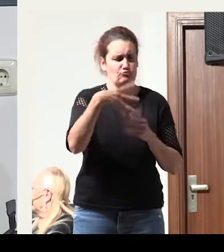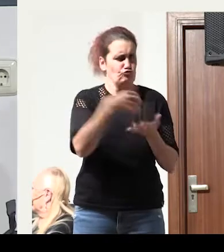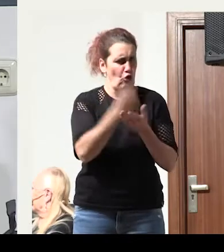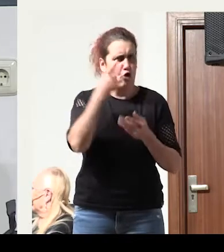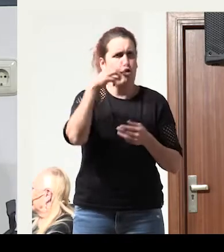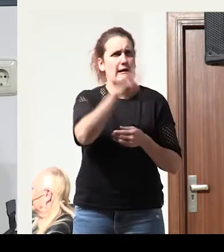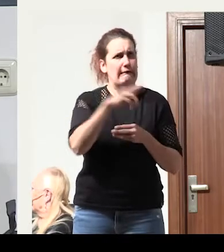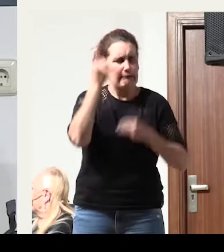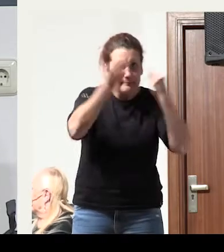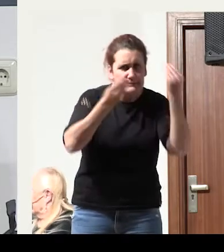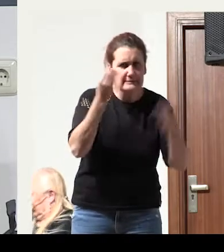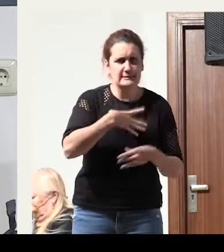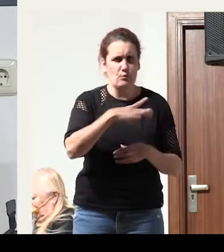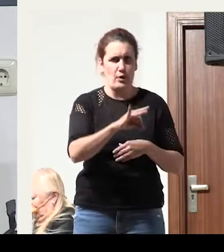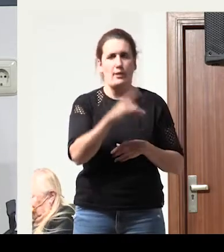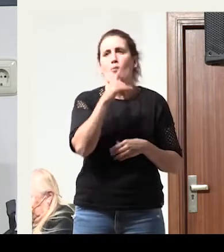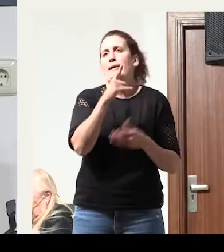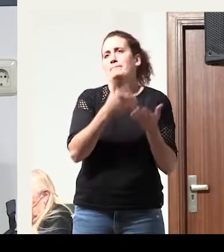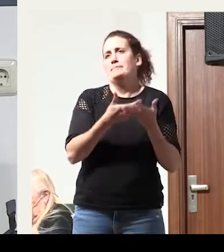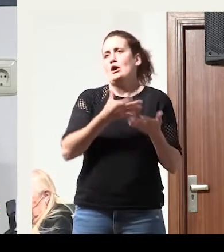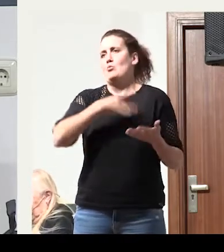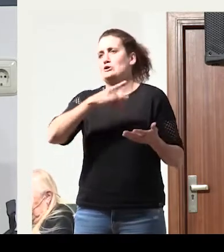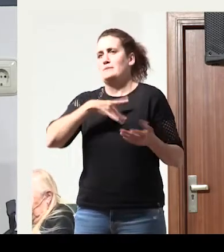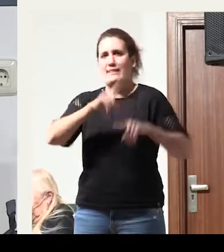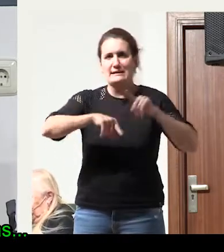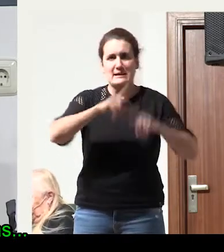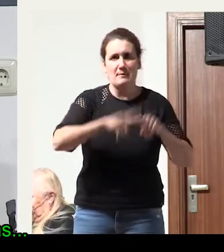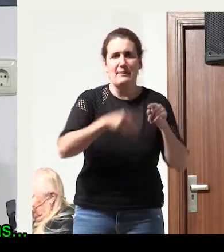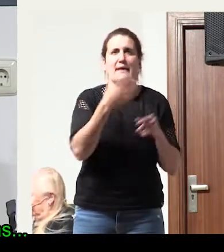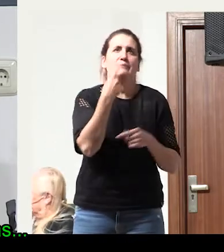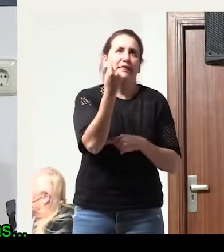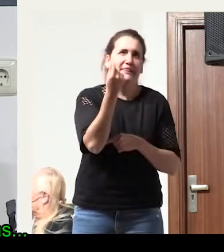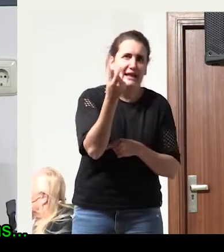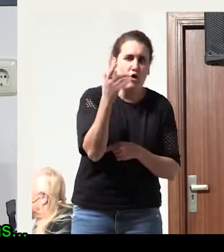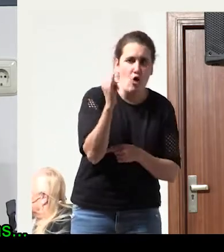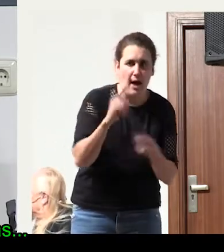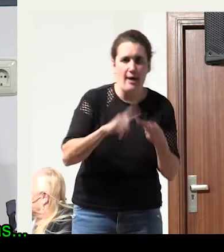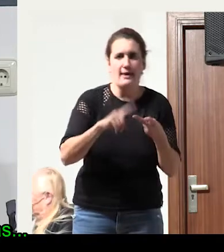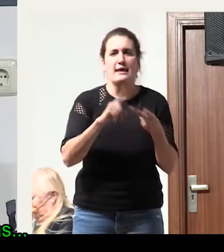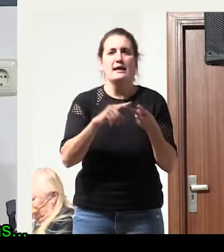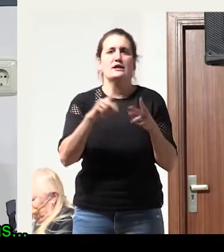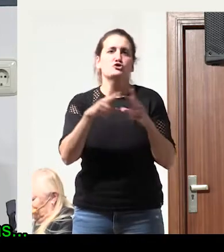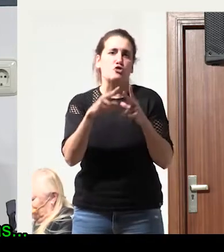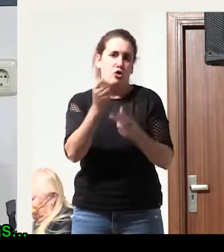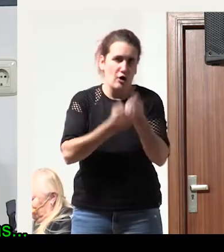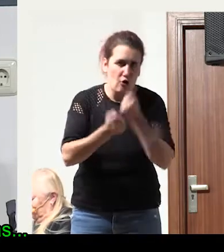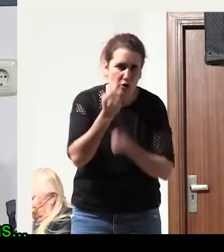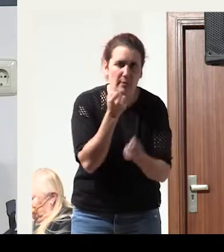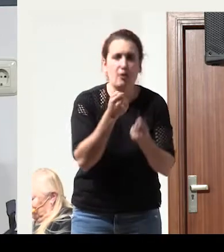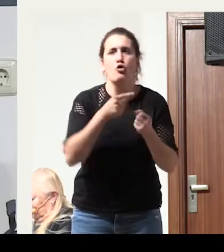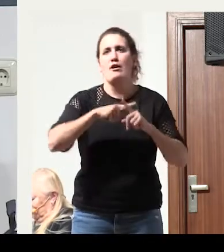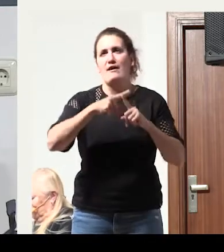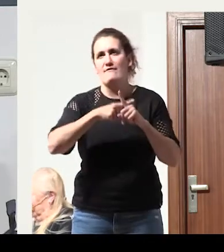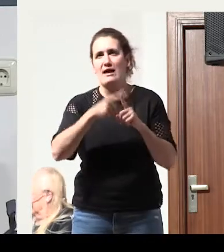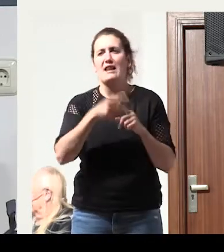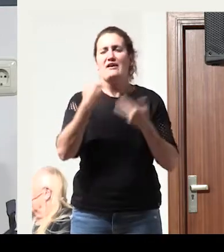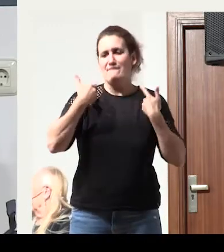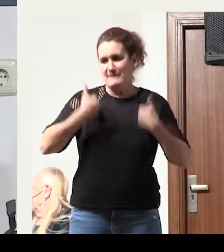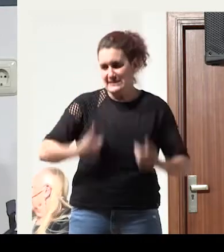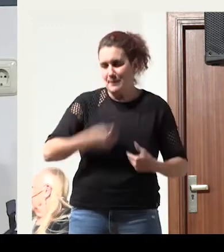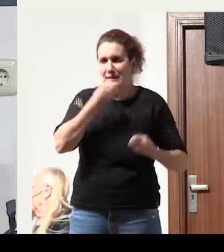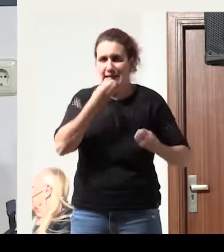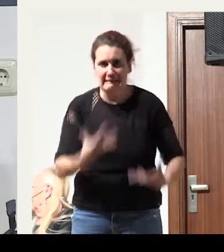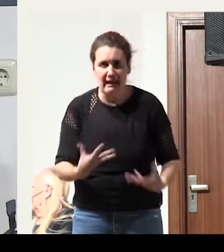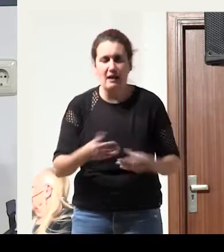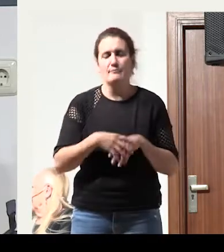Quiero decir que luego esto estará marcado por el dinero que tienes, el nivel socioeconómico, físicamente cómo te encuentras, no se puede generalizar,